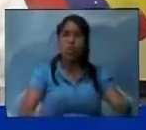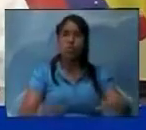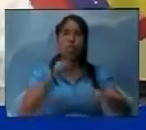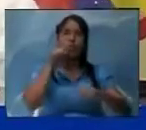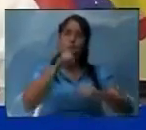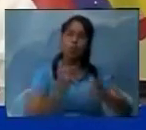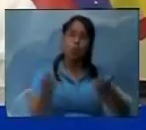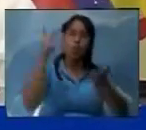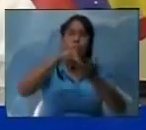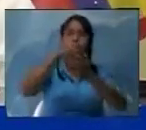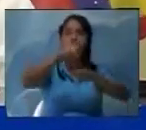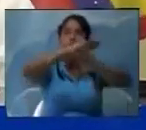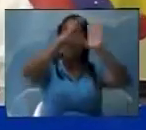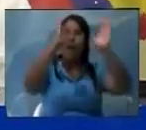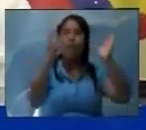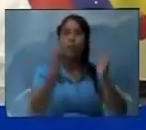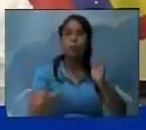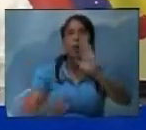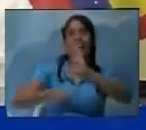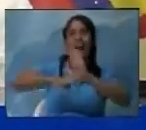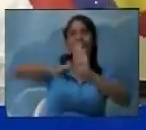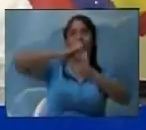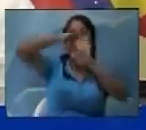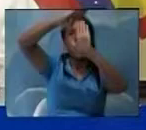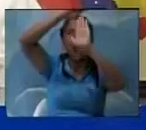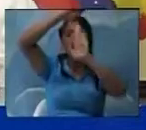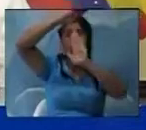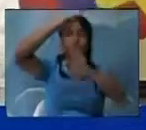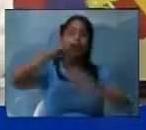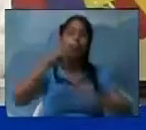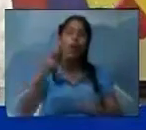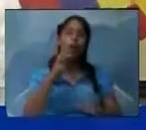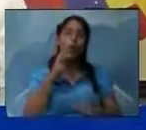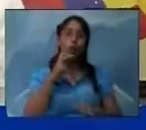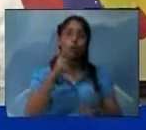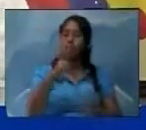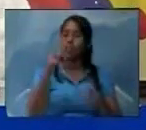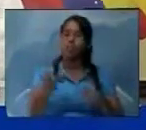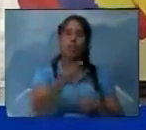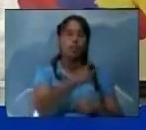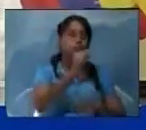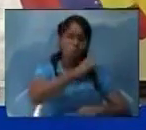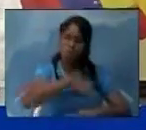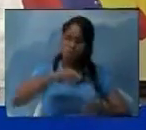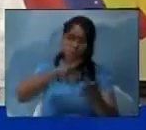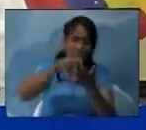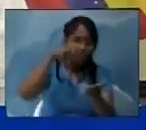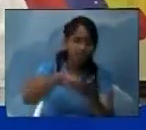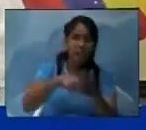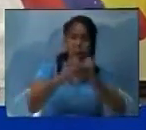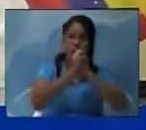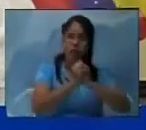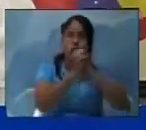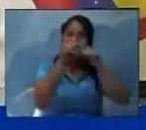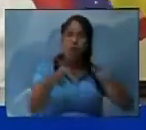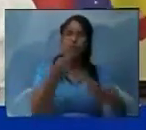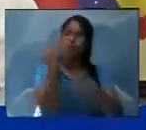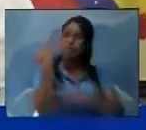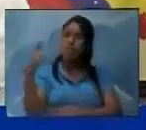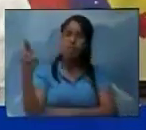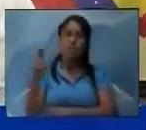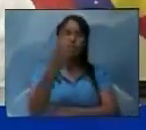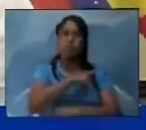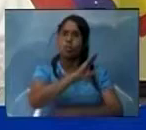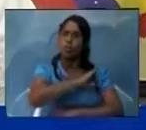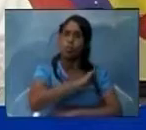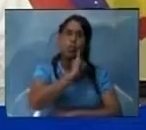tú levantaste una estatua grande, grande, grande de oro. Y esa gente no quiere adorar la estatua. Son rebeldes, son